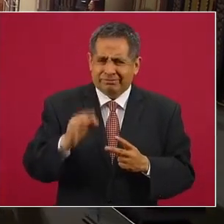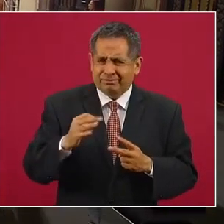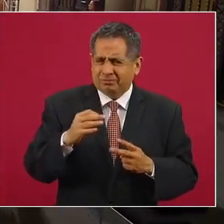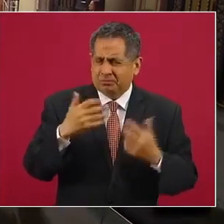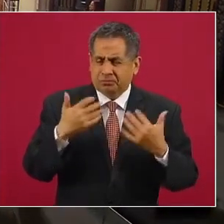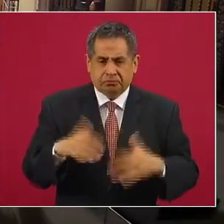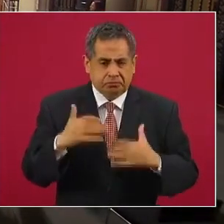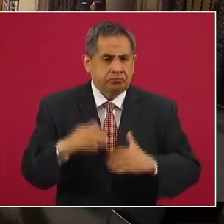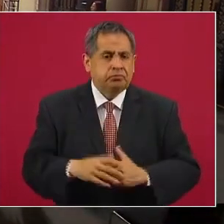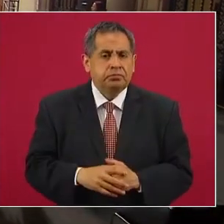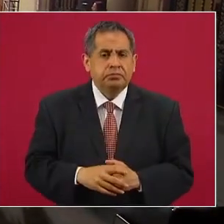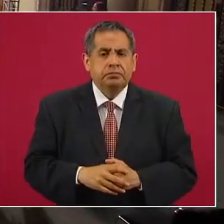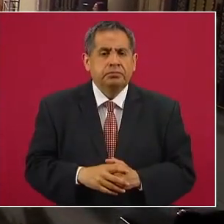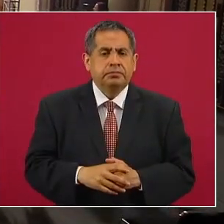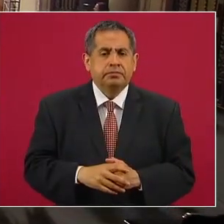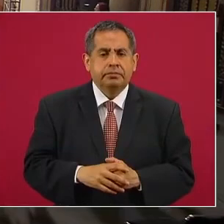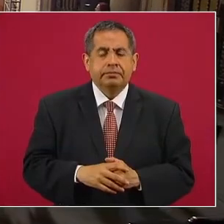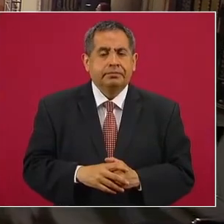grandiosas.